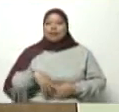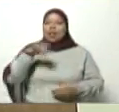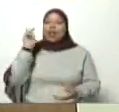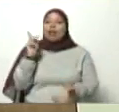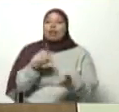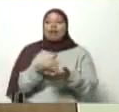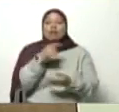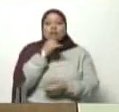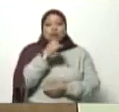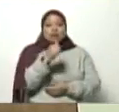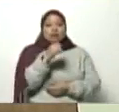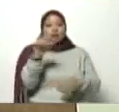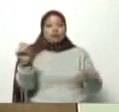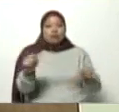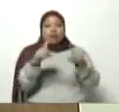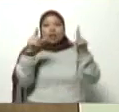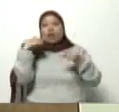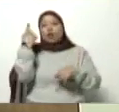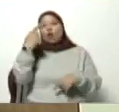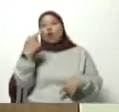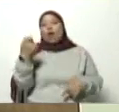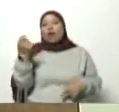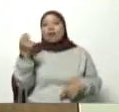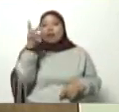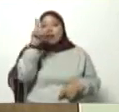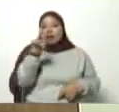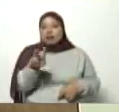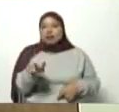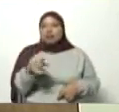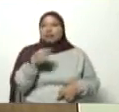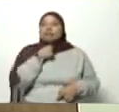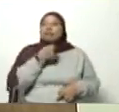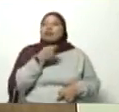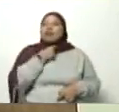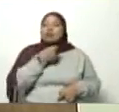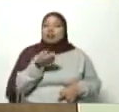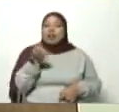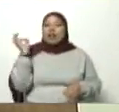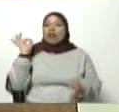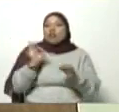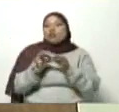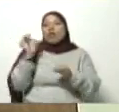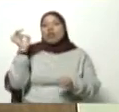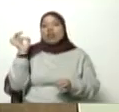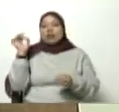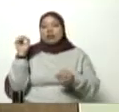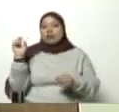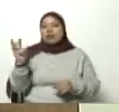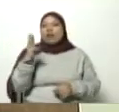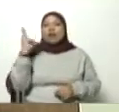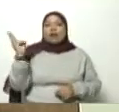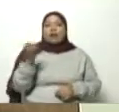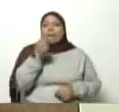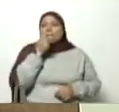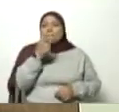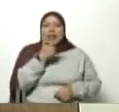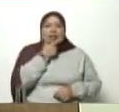tengo la fortuna de haber visto esas caras varias veces. Y sé que lo que vi en Barinas es otra actitud.